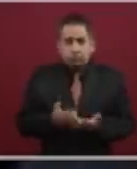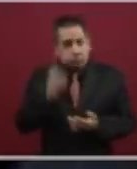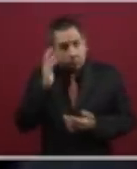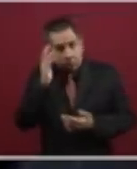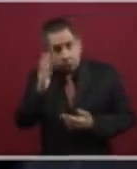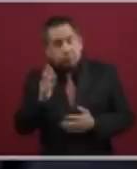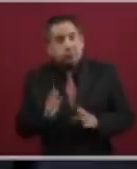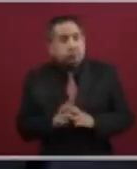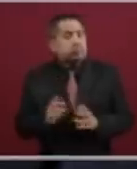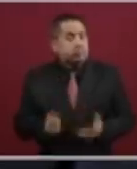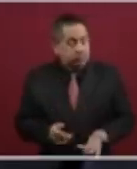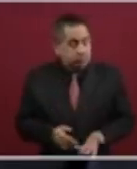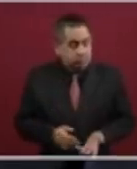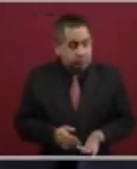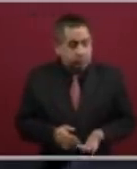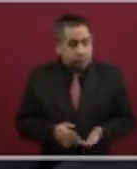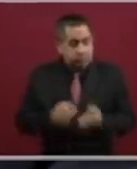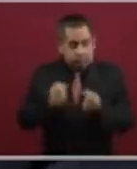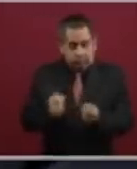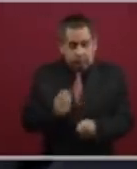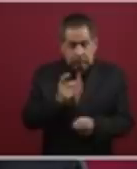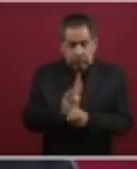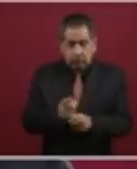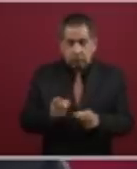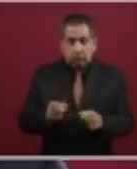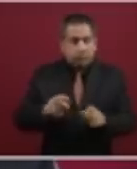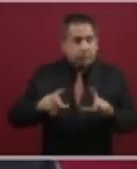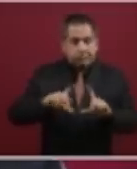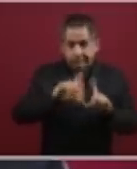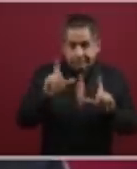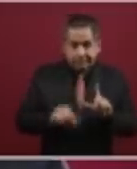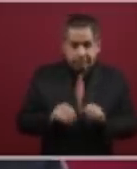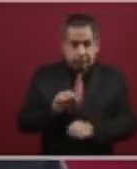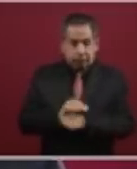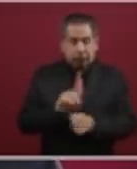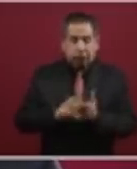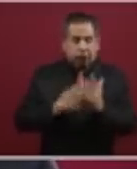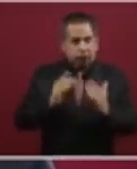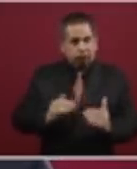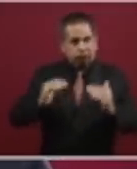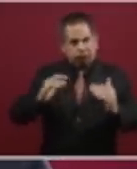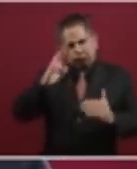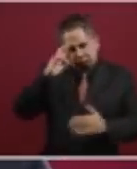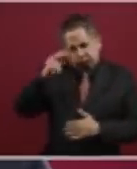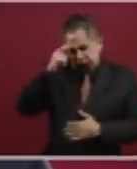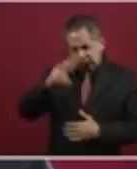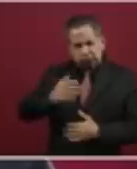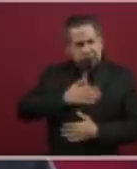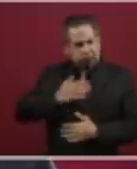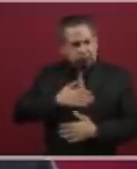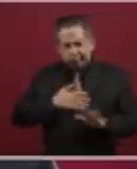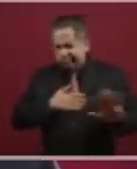es un asunto de seguridad nacional, de soberanía.